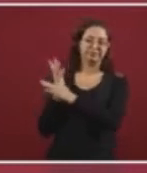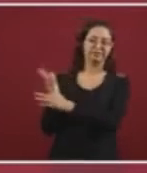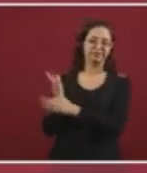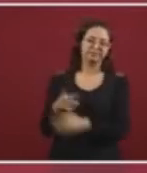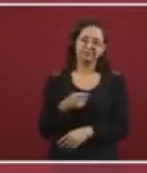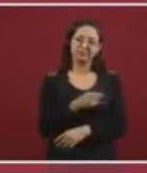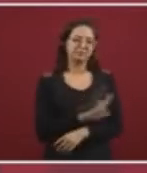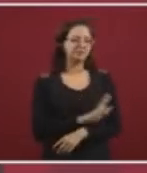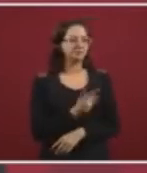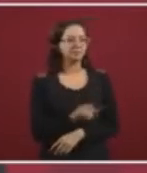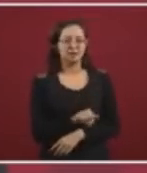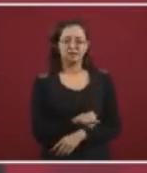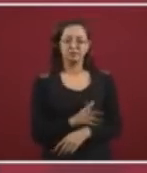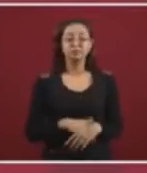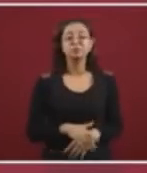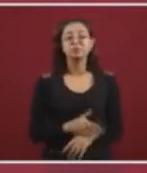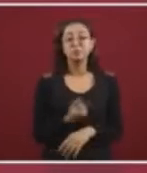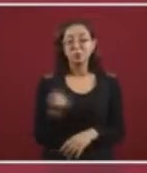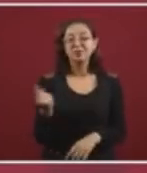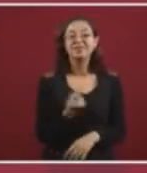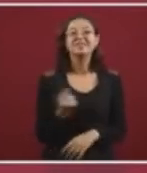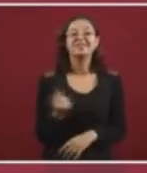porque Madero